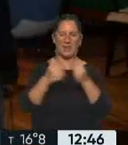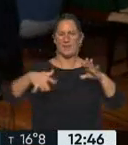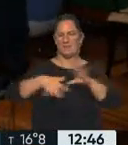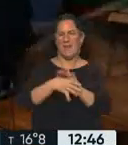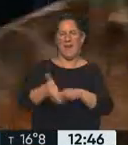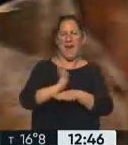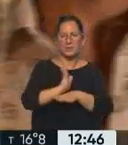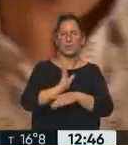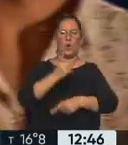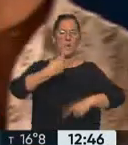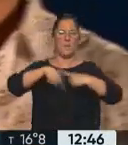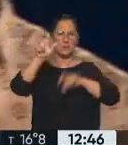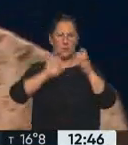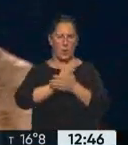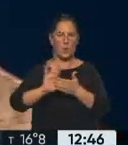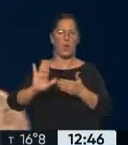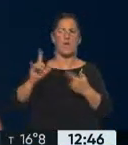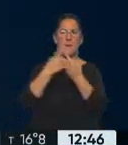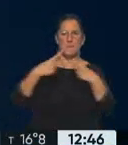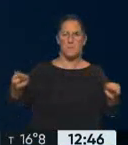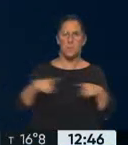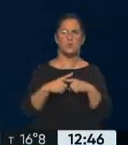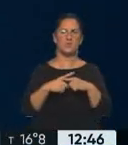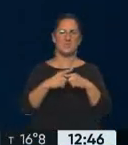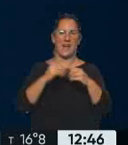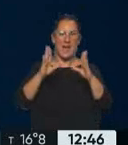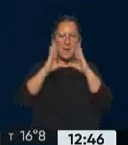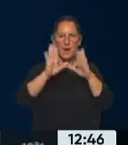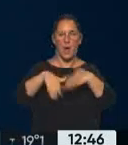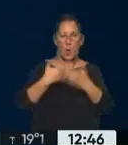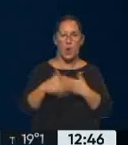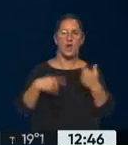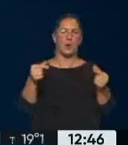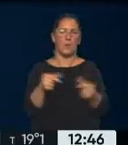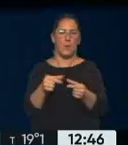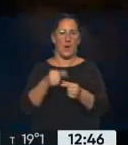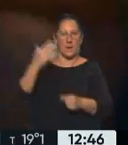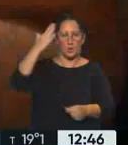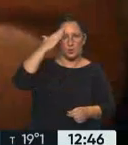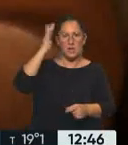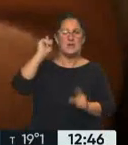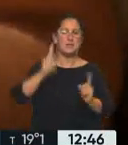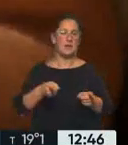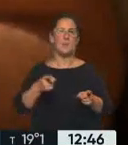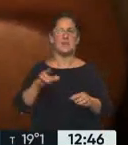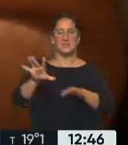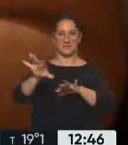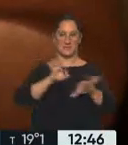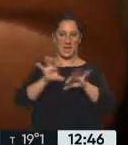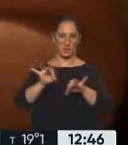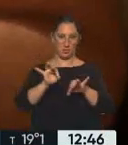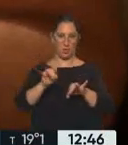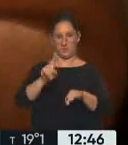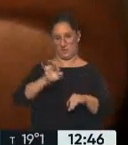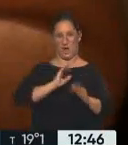con renovaciones, con programación de musicales, entretenimientos, programas culturales y por supuesto el acompañamiento de la selección en un